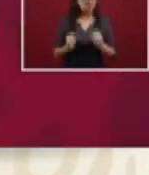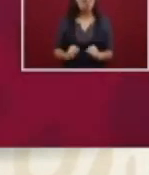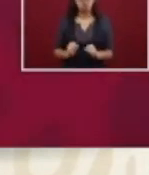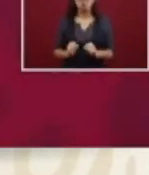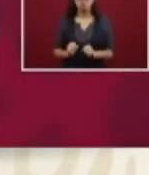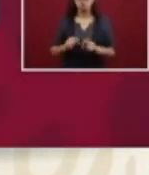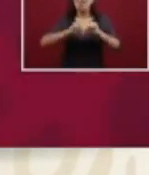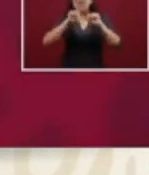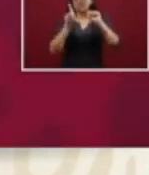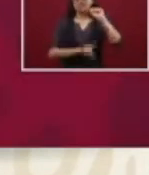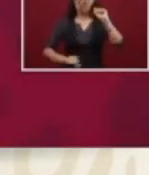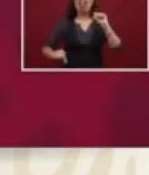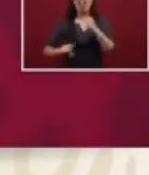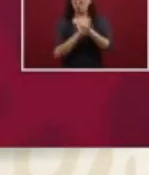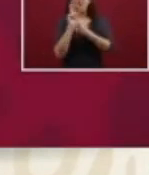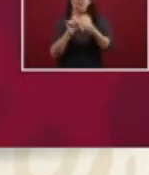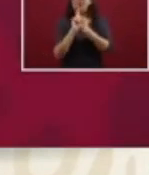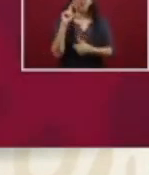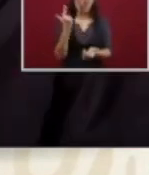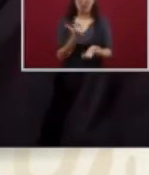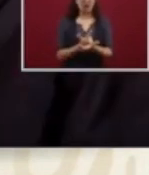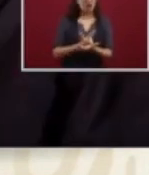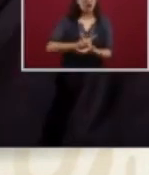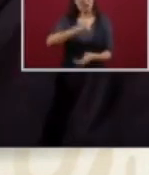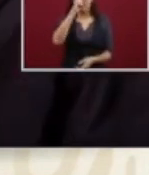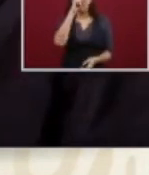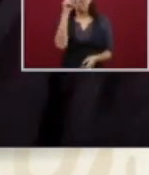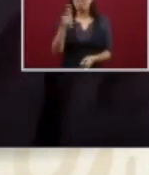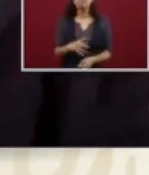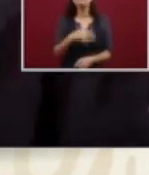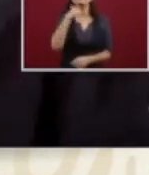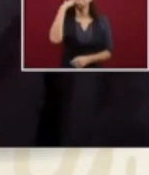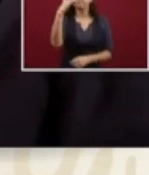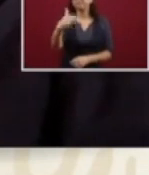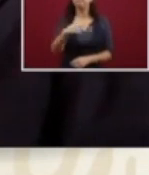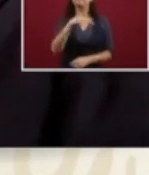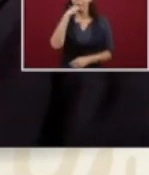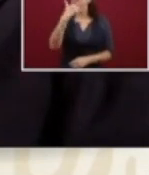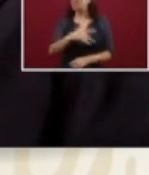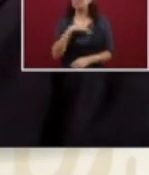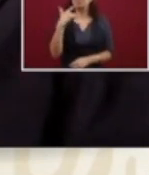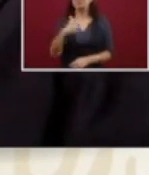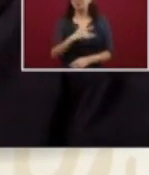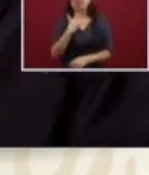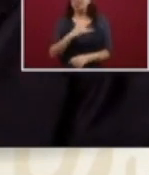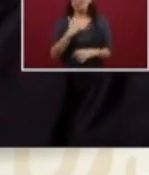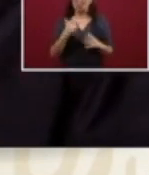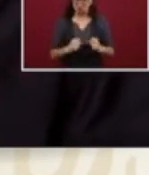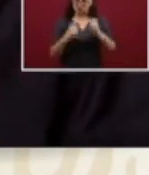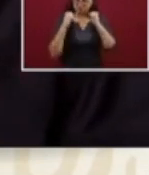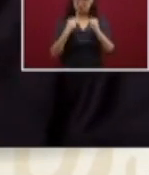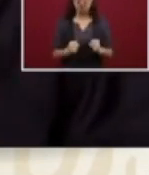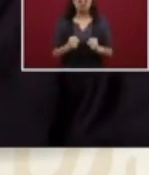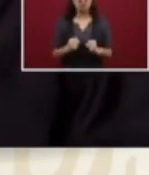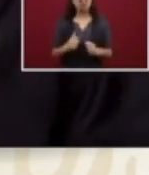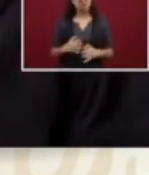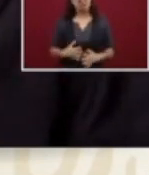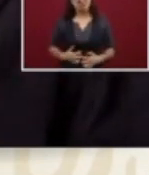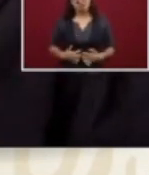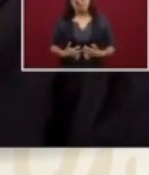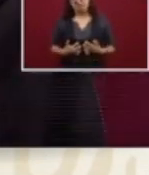principal problema de México es la corrupción, cada vez me da más coraje.